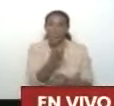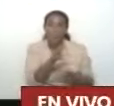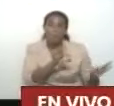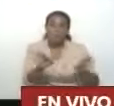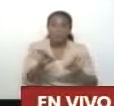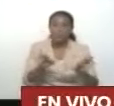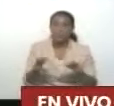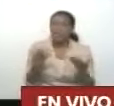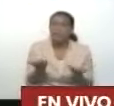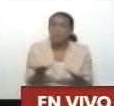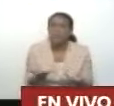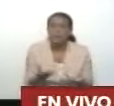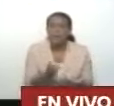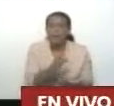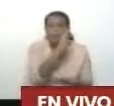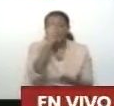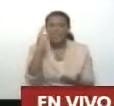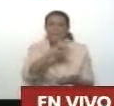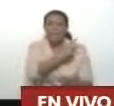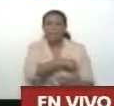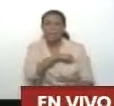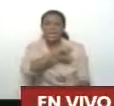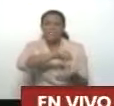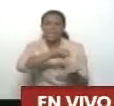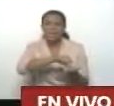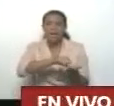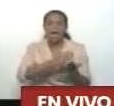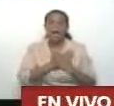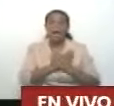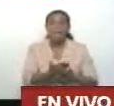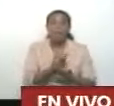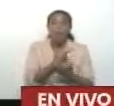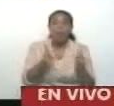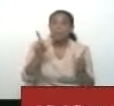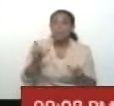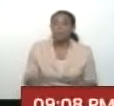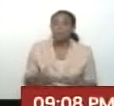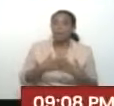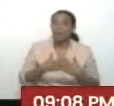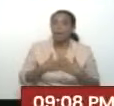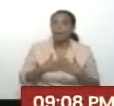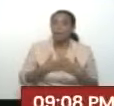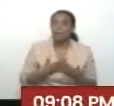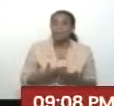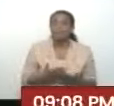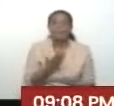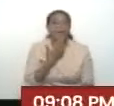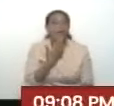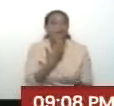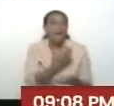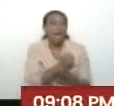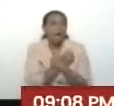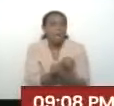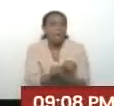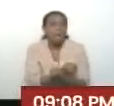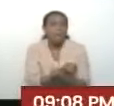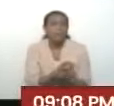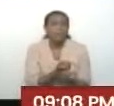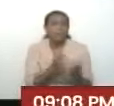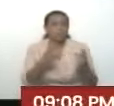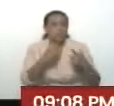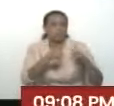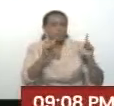Tremendo. ¿Qué presentaste en Madrid? Hicimos Amor en Libertad, Bolívar Invicto. Amor en Libertad es Bolívar y Manuela. Eso